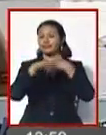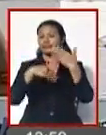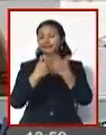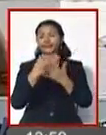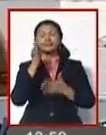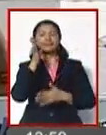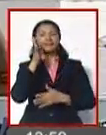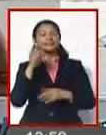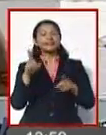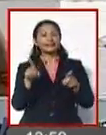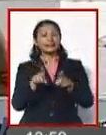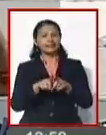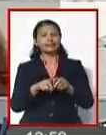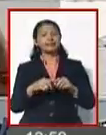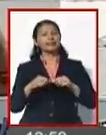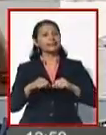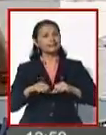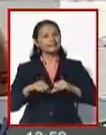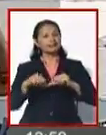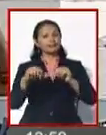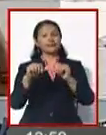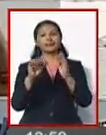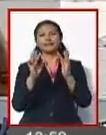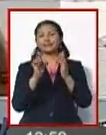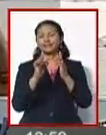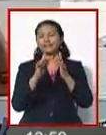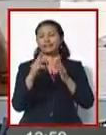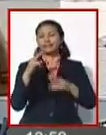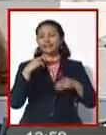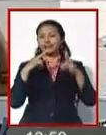felicitar a todas las madres que también nos siguen a través de